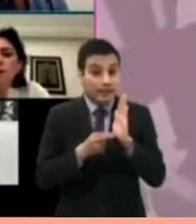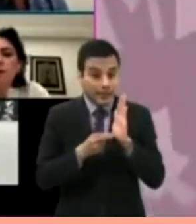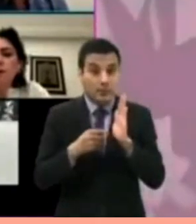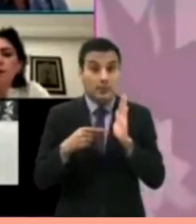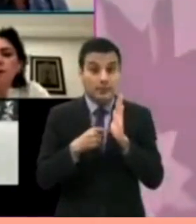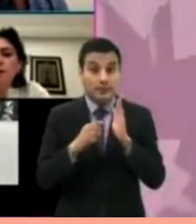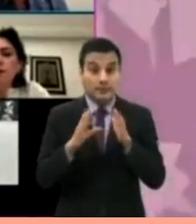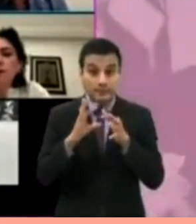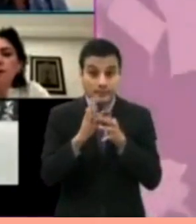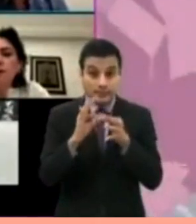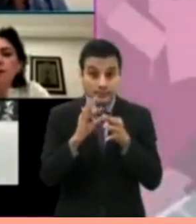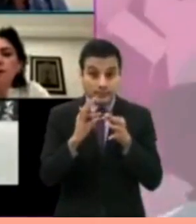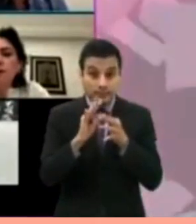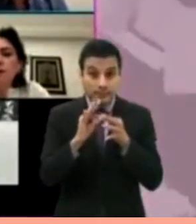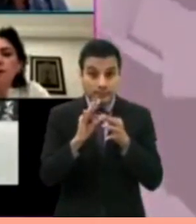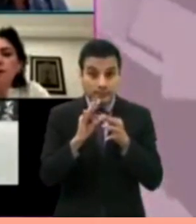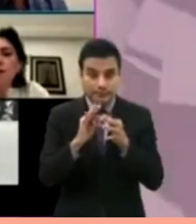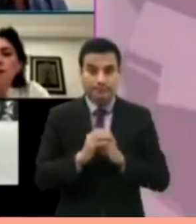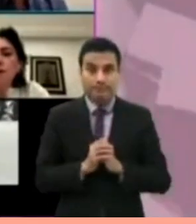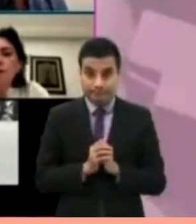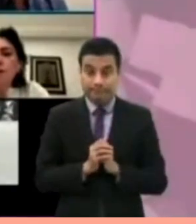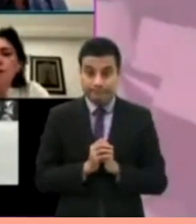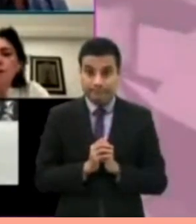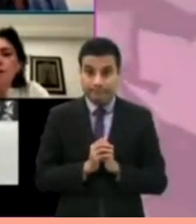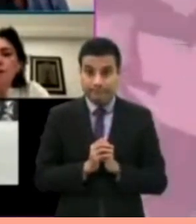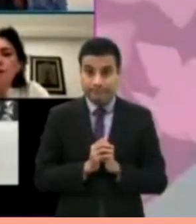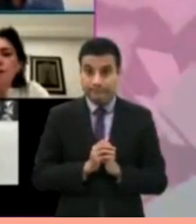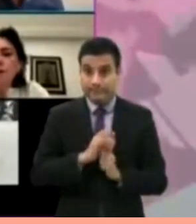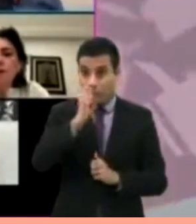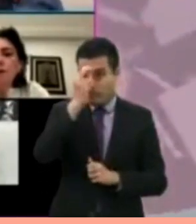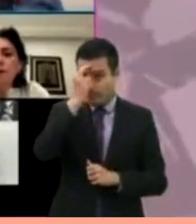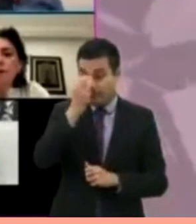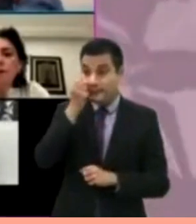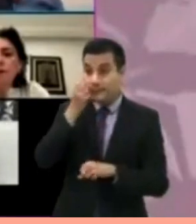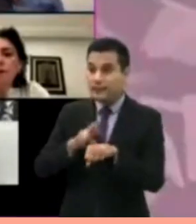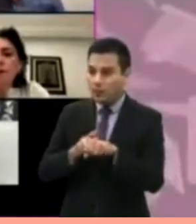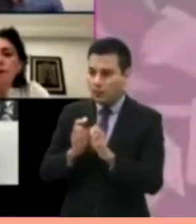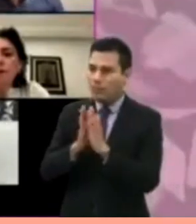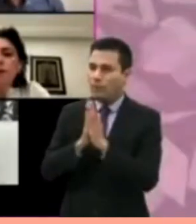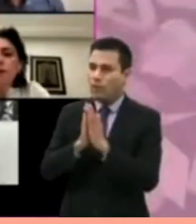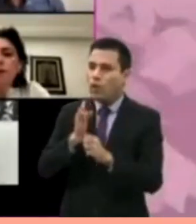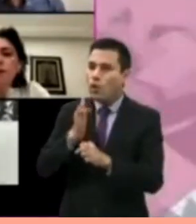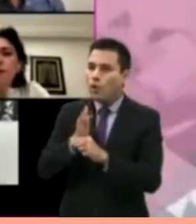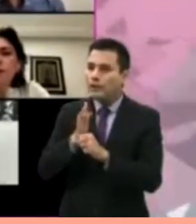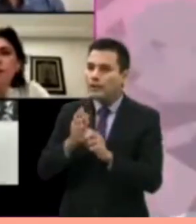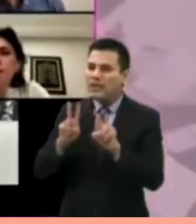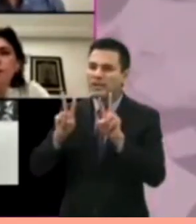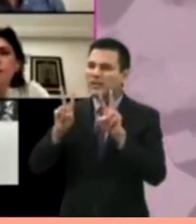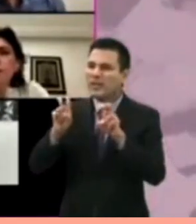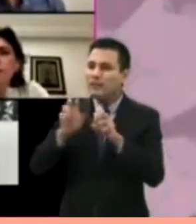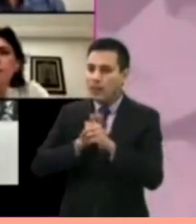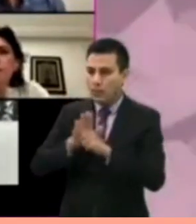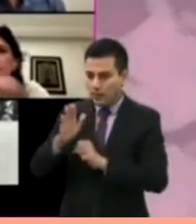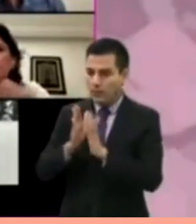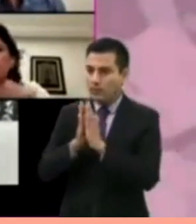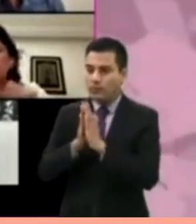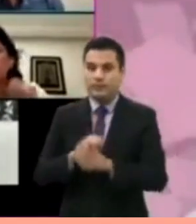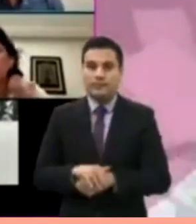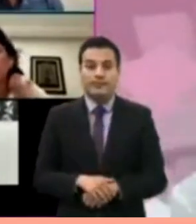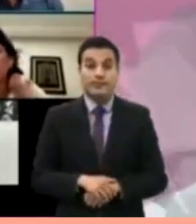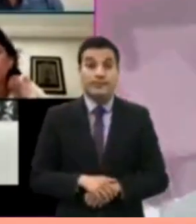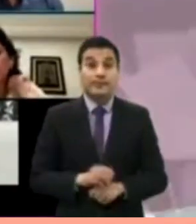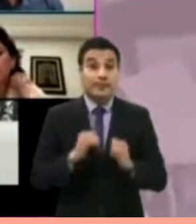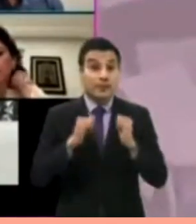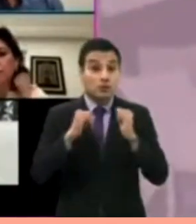voy a pedir al señor secretario que le recuerde a este consejo cuál es el punto de... Consejero presidente del Instituto